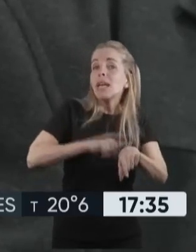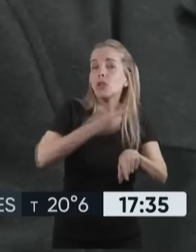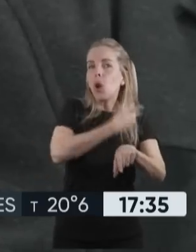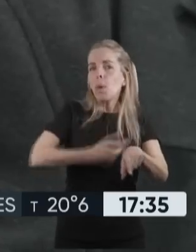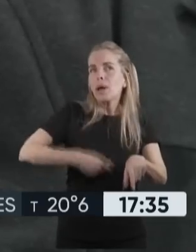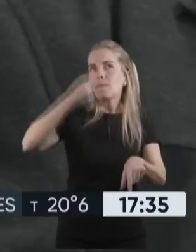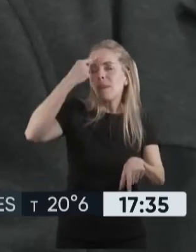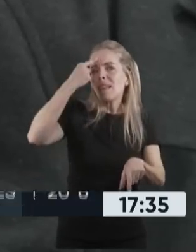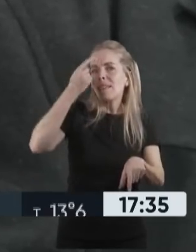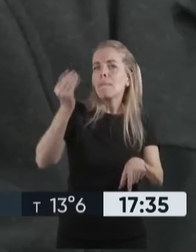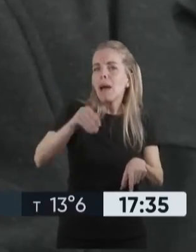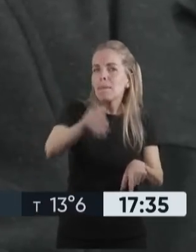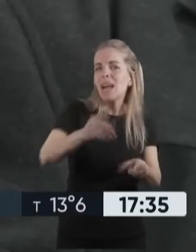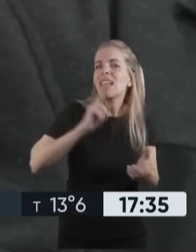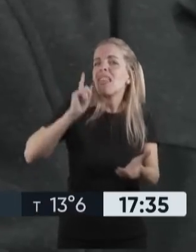algunas medidas más